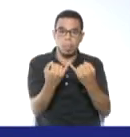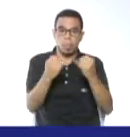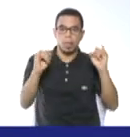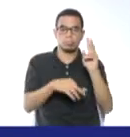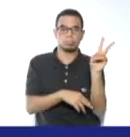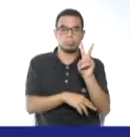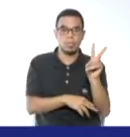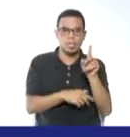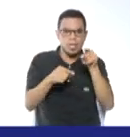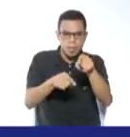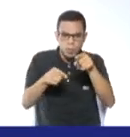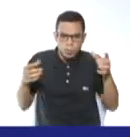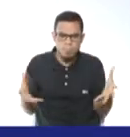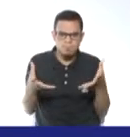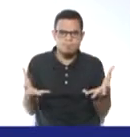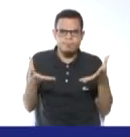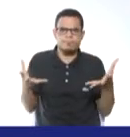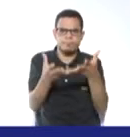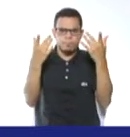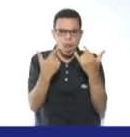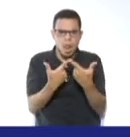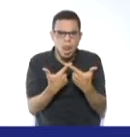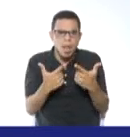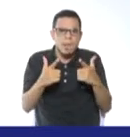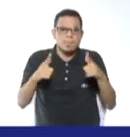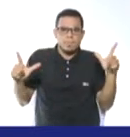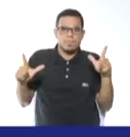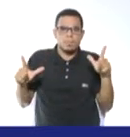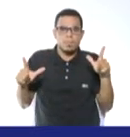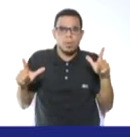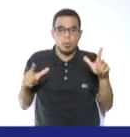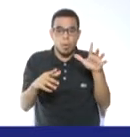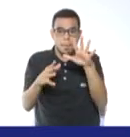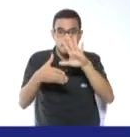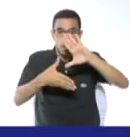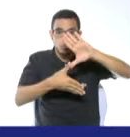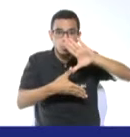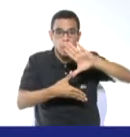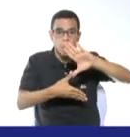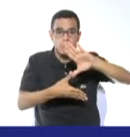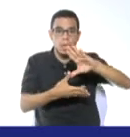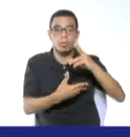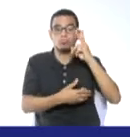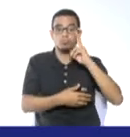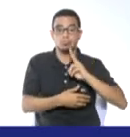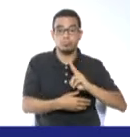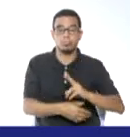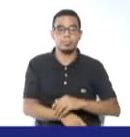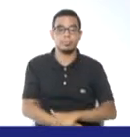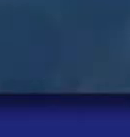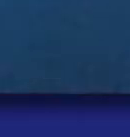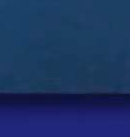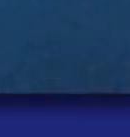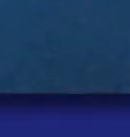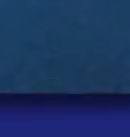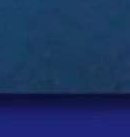avivó el espíritu de libertad plena que soñó para América nuestro libertador Simón Bolívar.